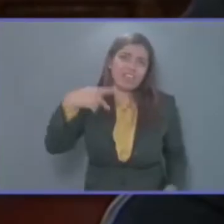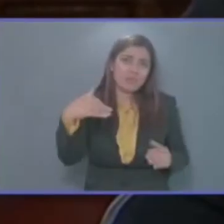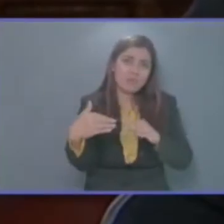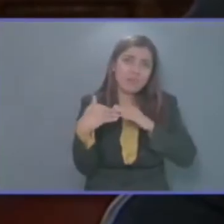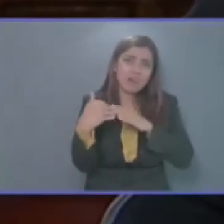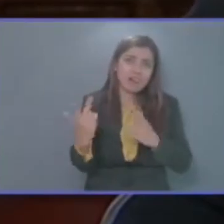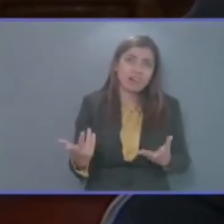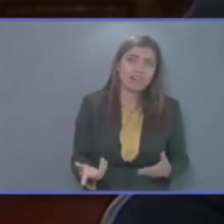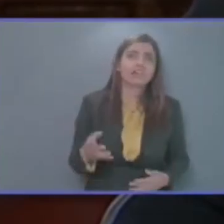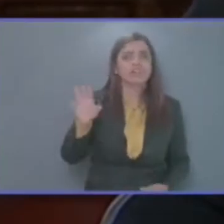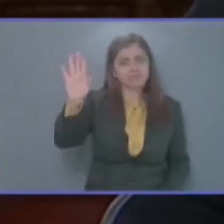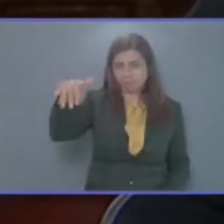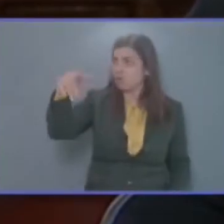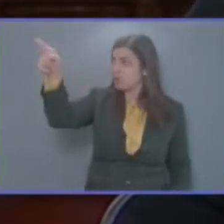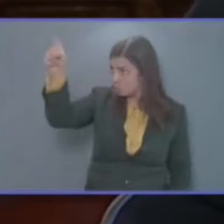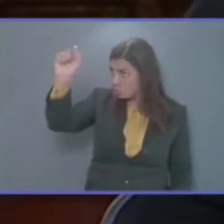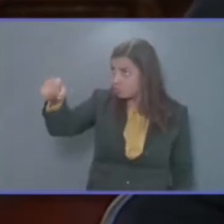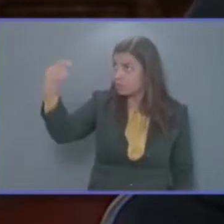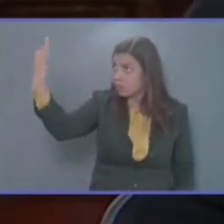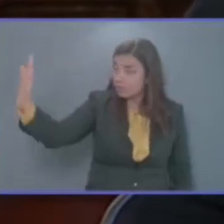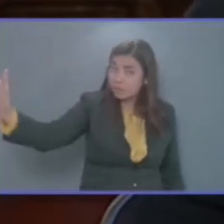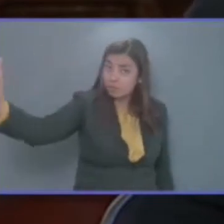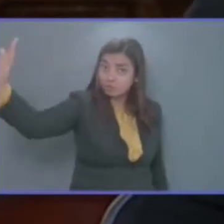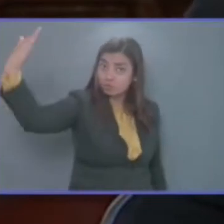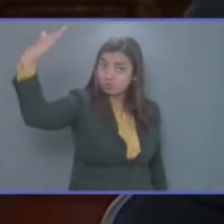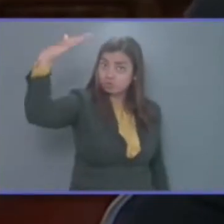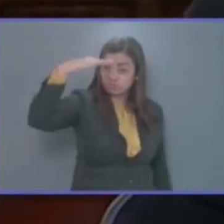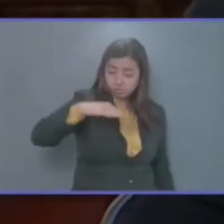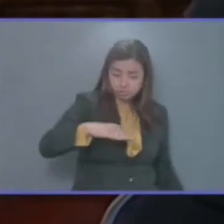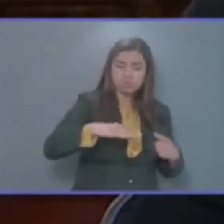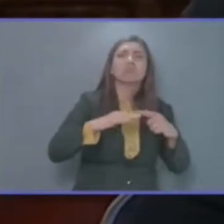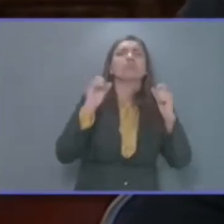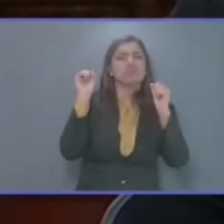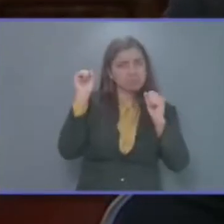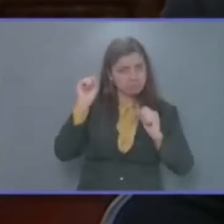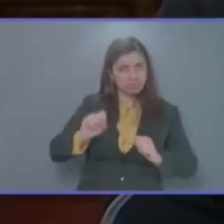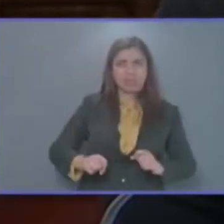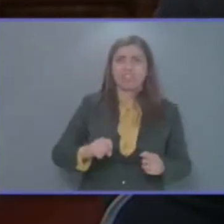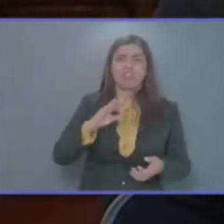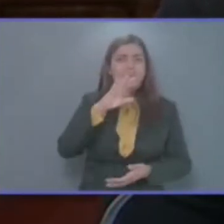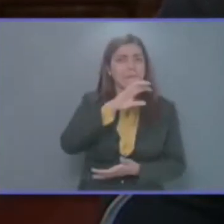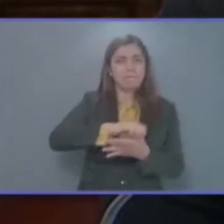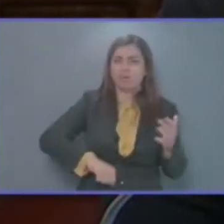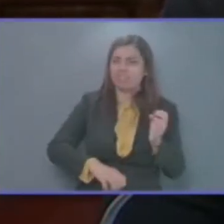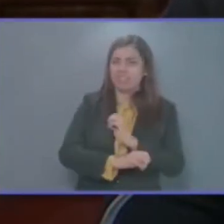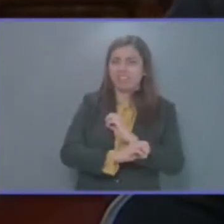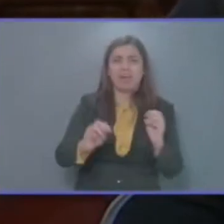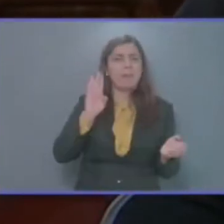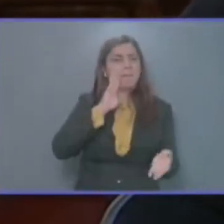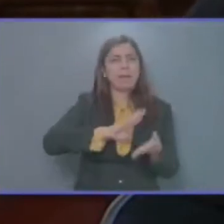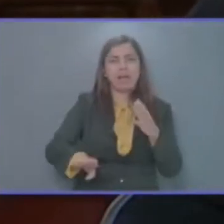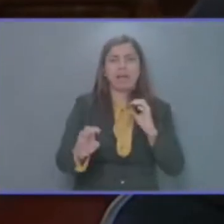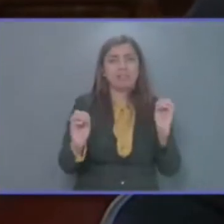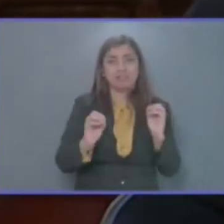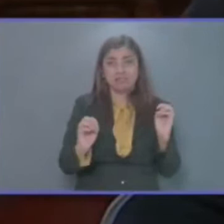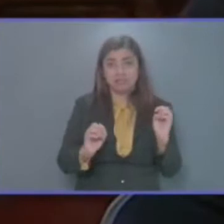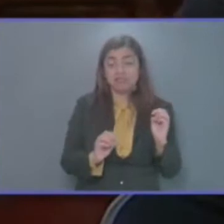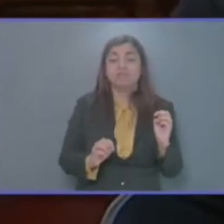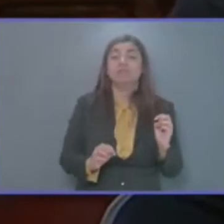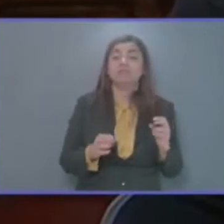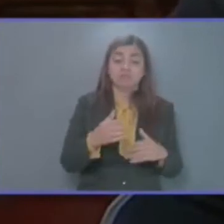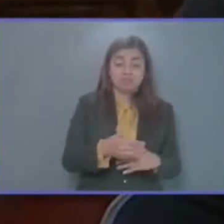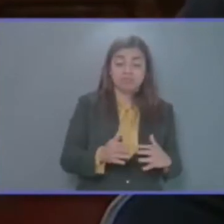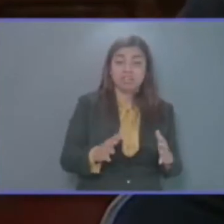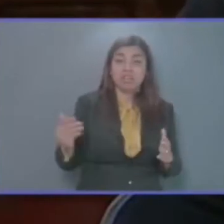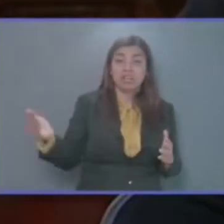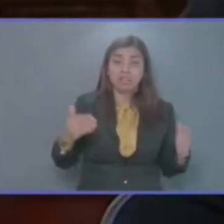esta época que ustedes van a poder viajar, pueden hacerlo sin tener que pagar tanto por todos esos regalos